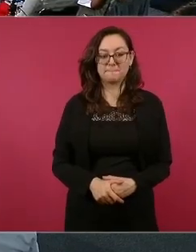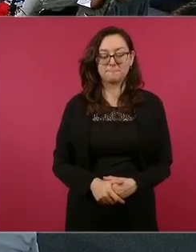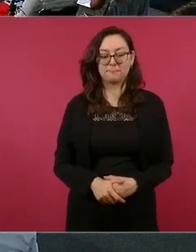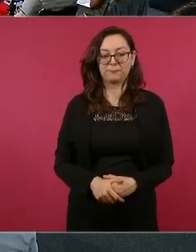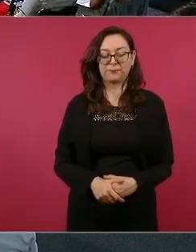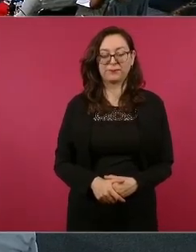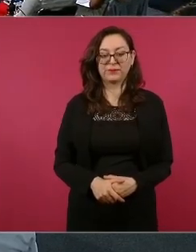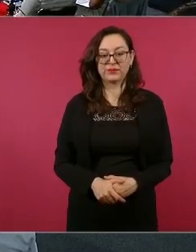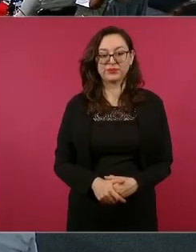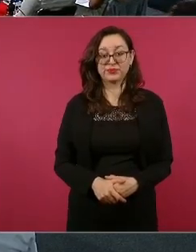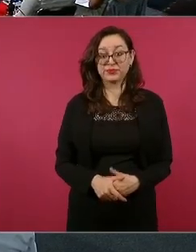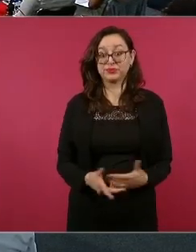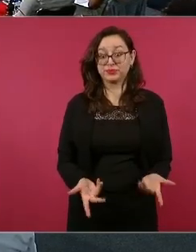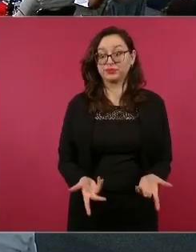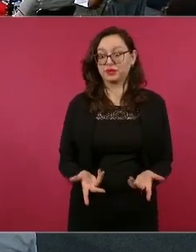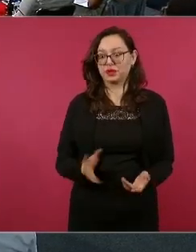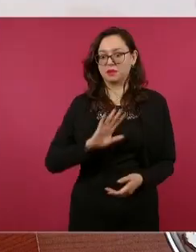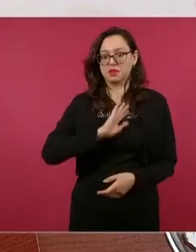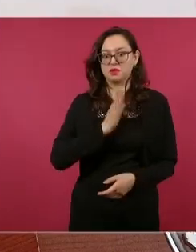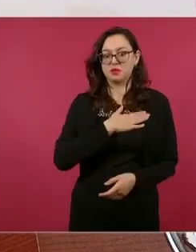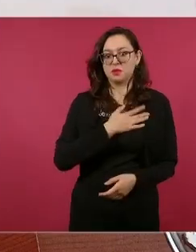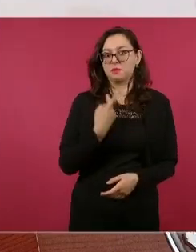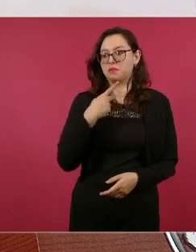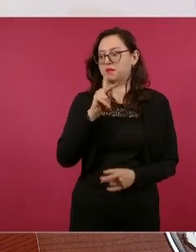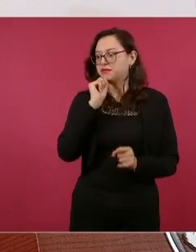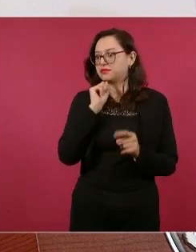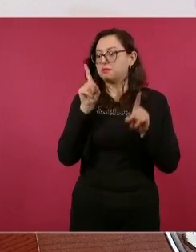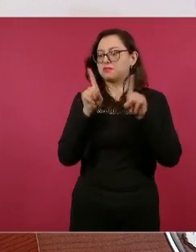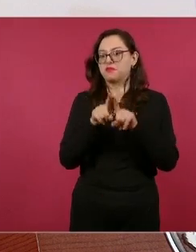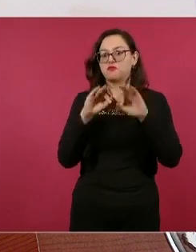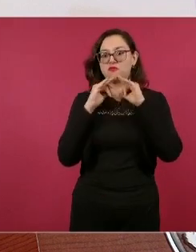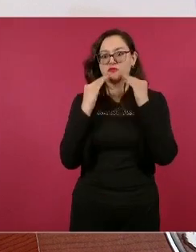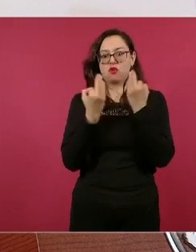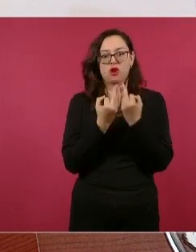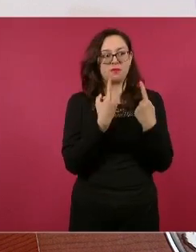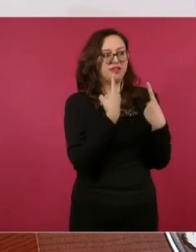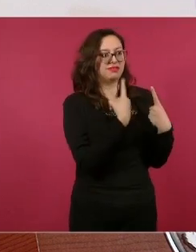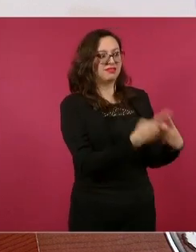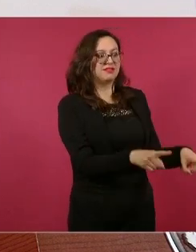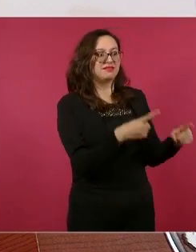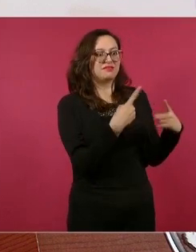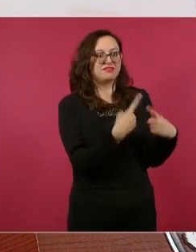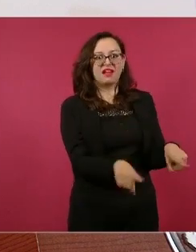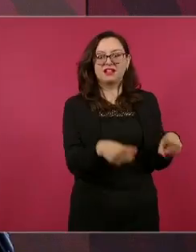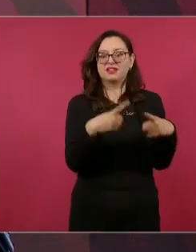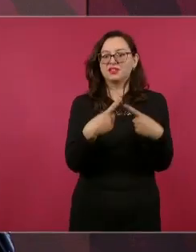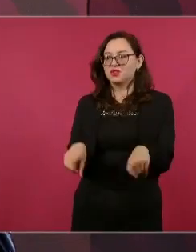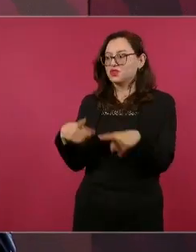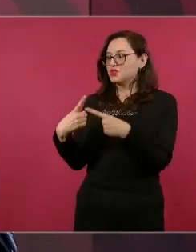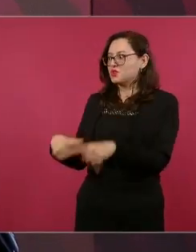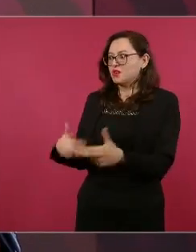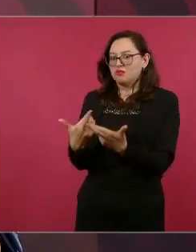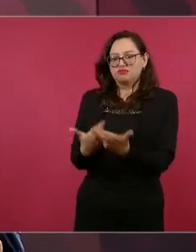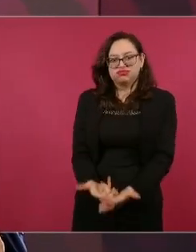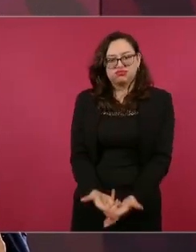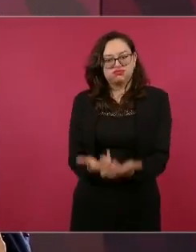Y los modismos y el habla de nuestros pueblos, qué